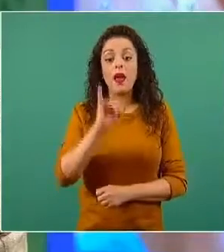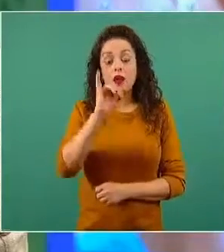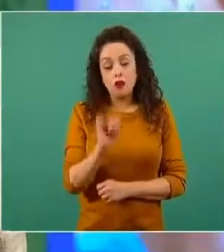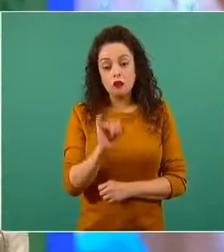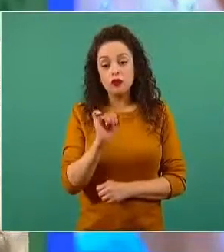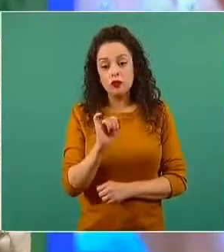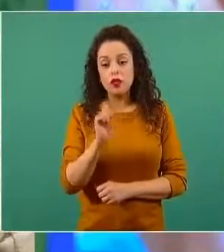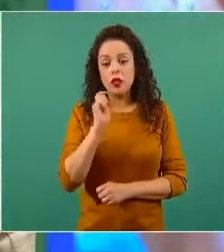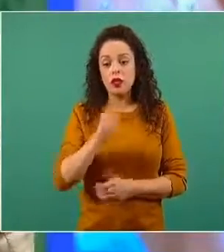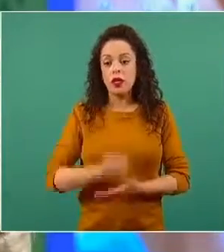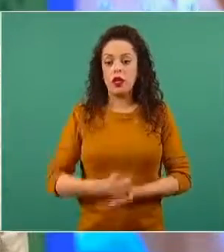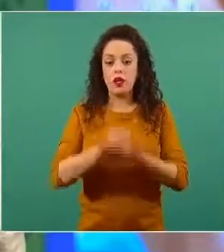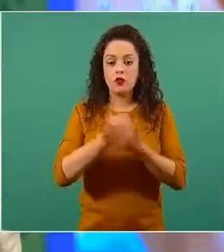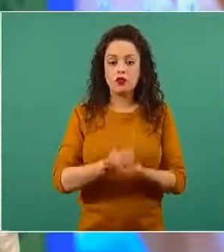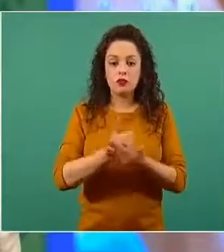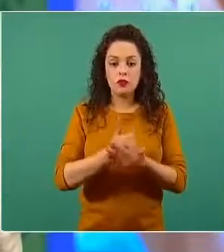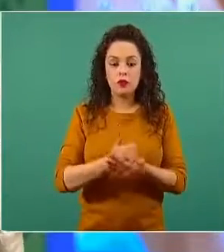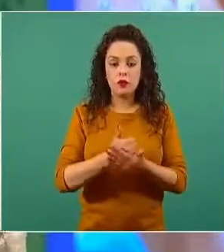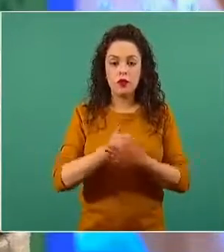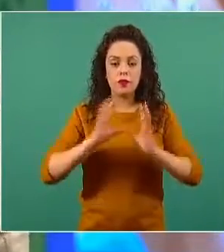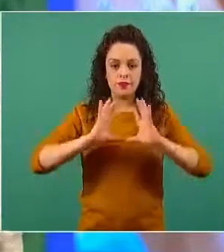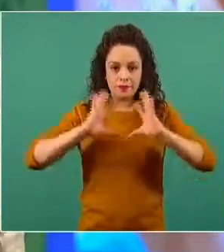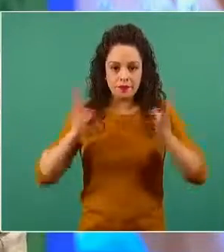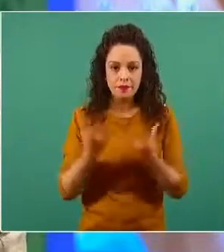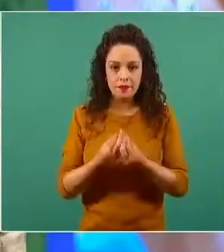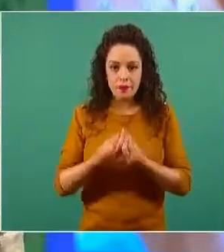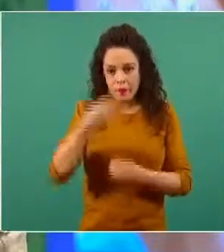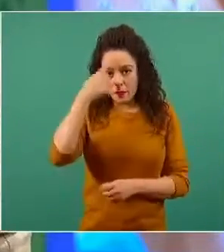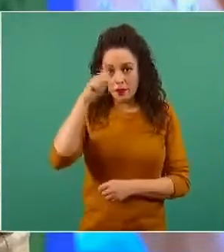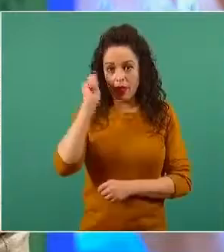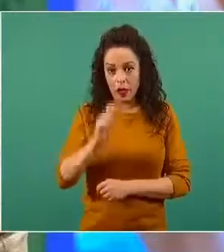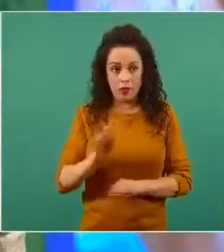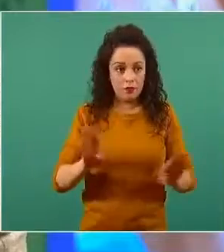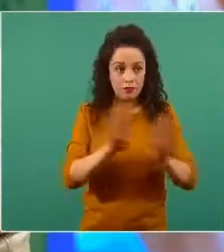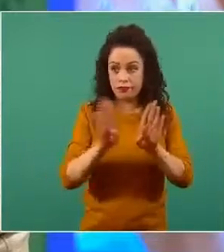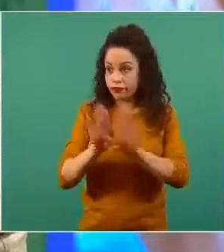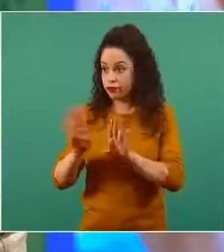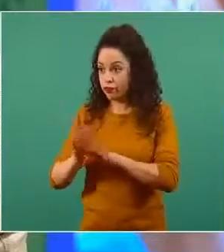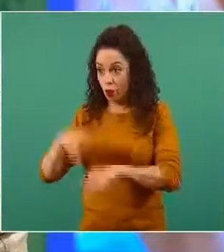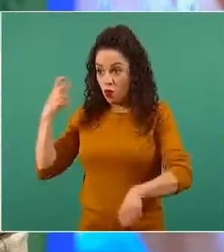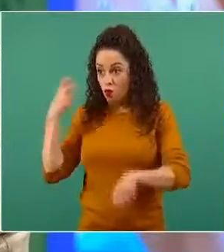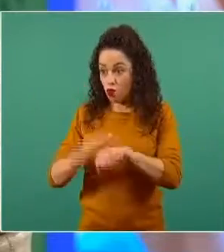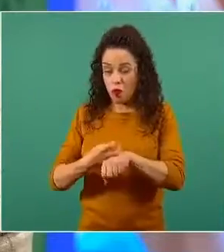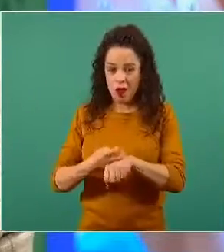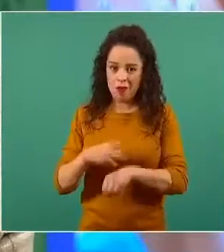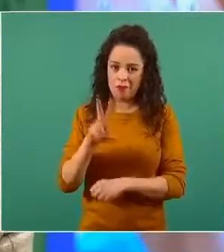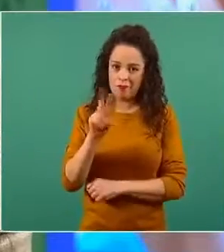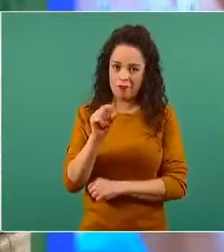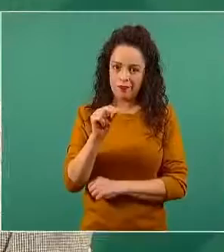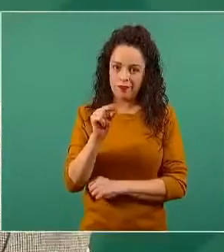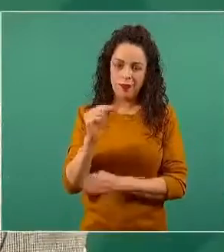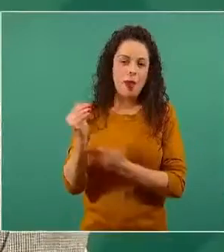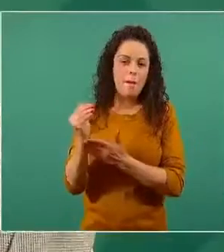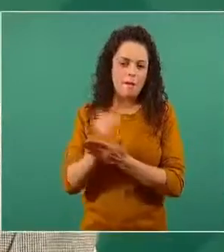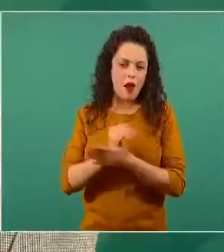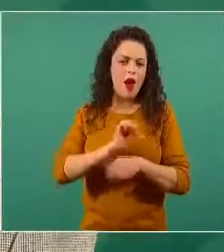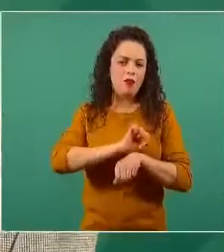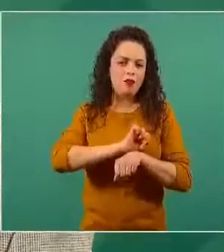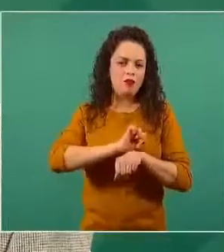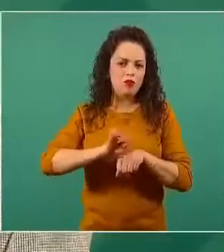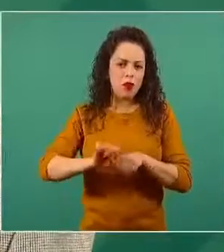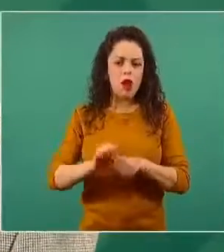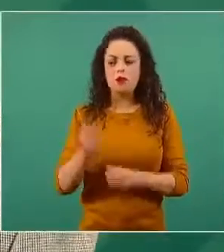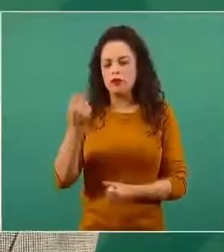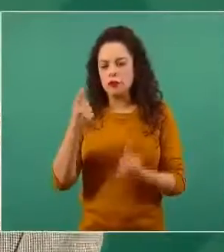complementario que ayude a que los confinamientos no sean tan estrictos, tan severos. Entonces, de las